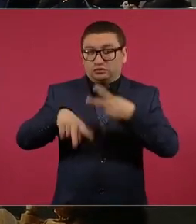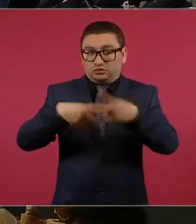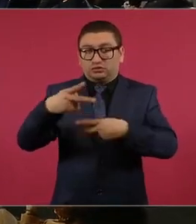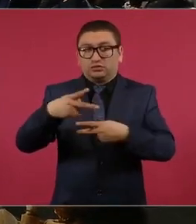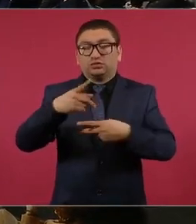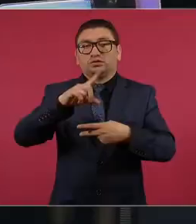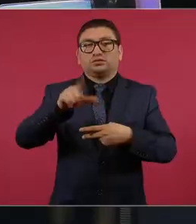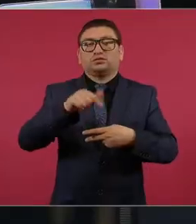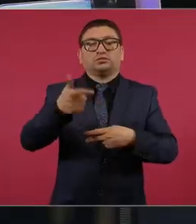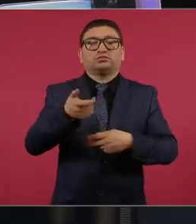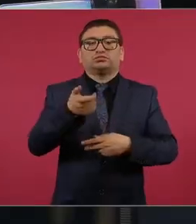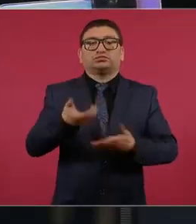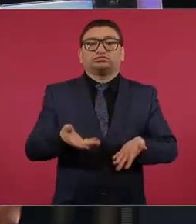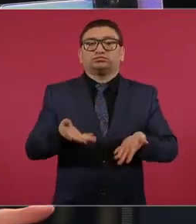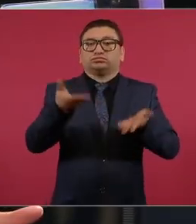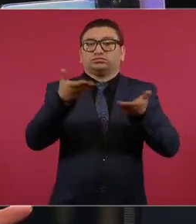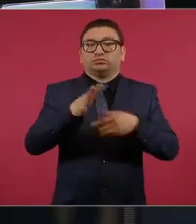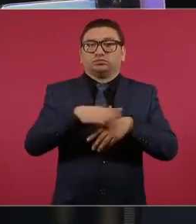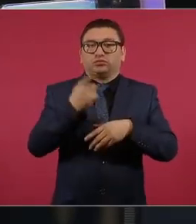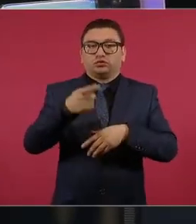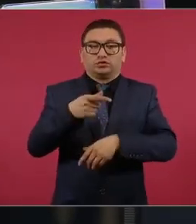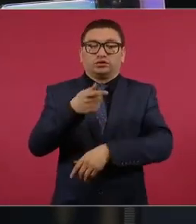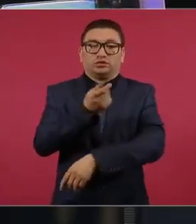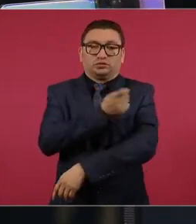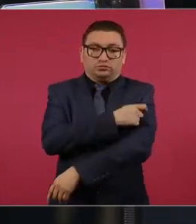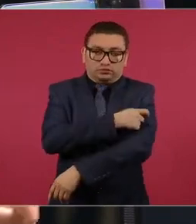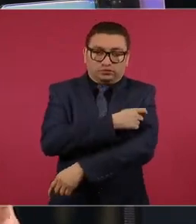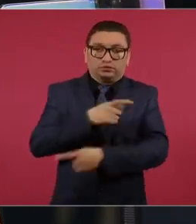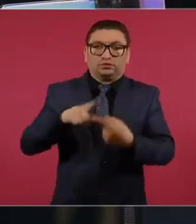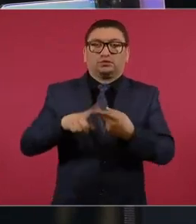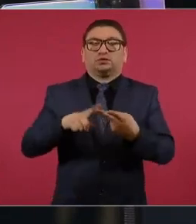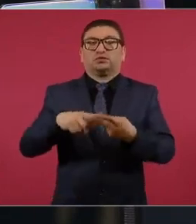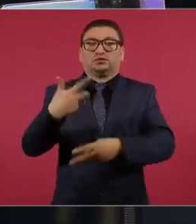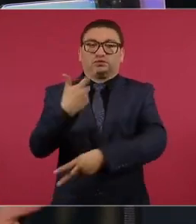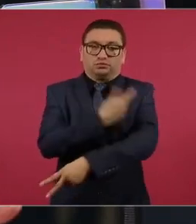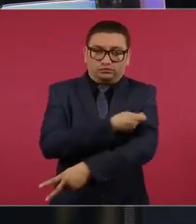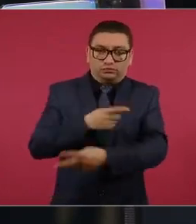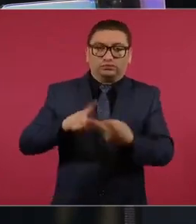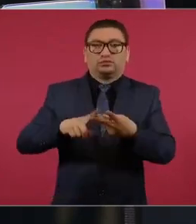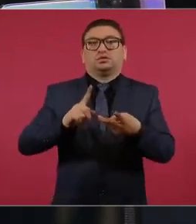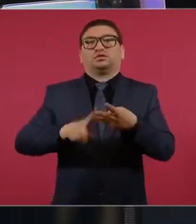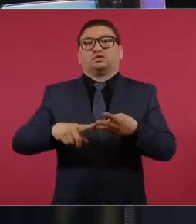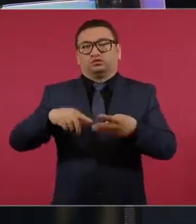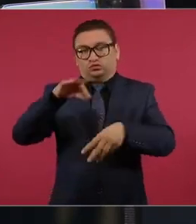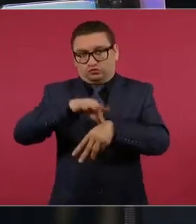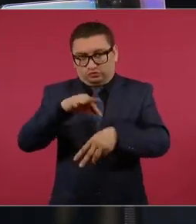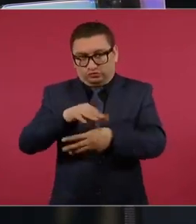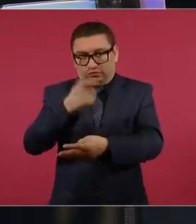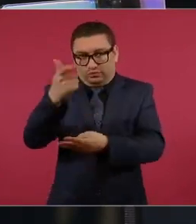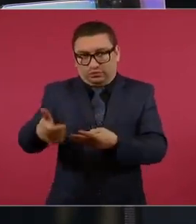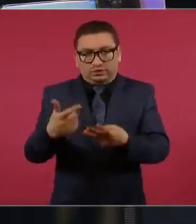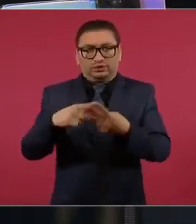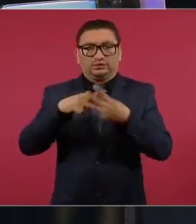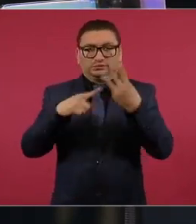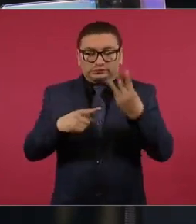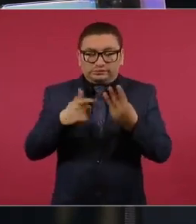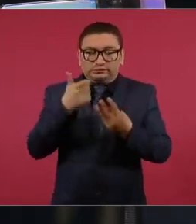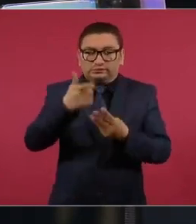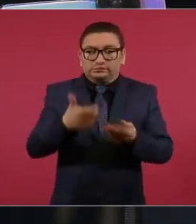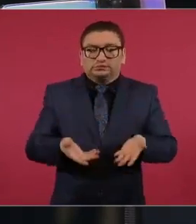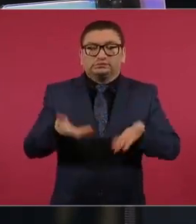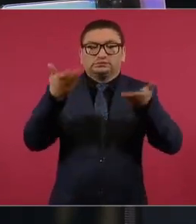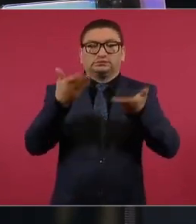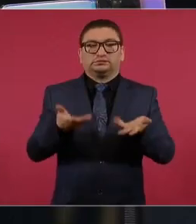incrementar el costo Porque es el biológico más la aplicación más la consulta y lo decía el doctor López